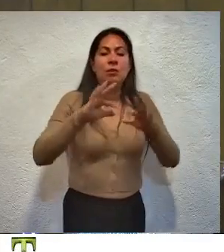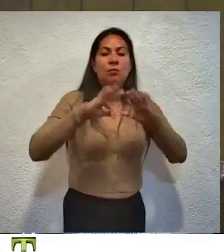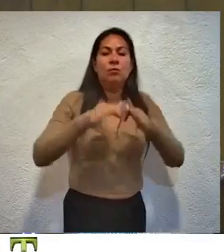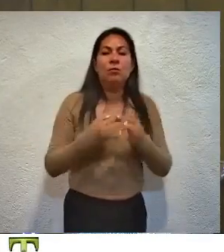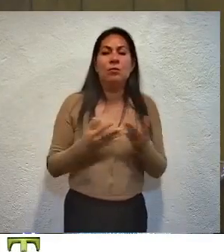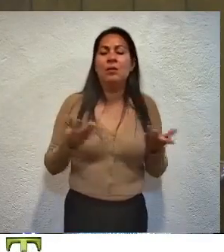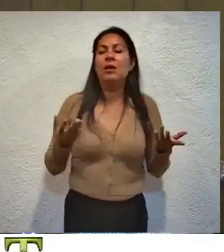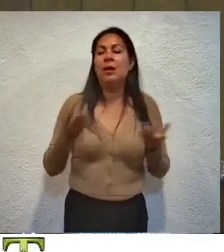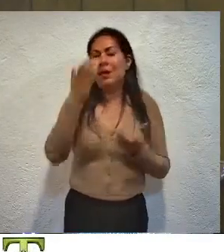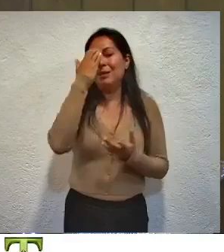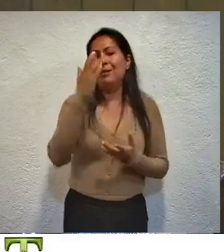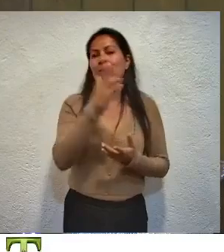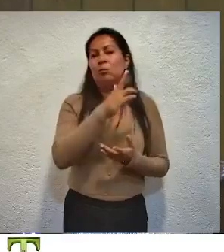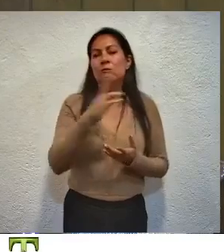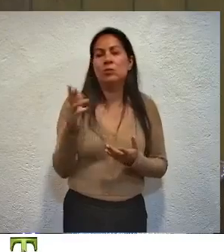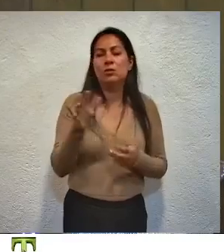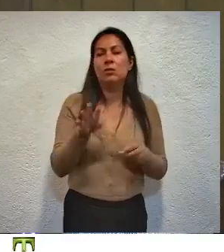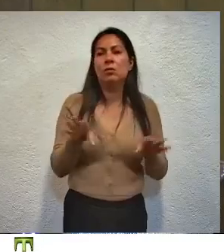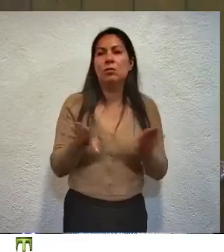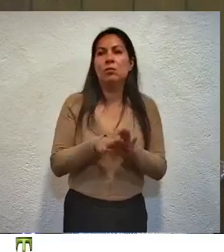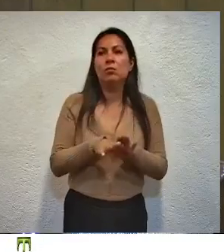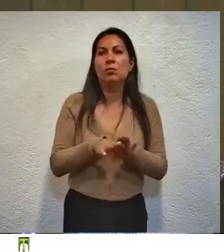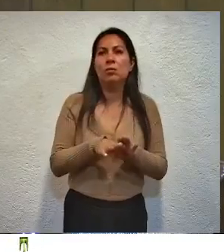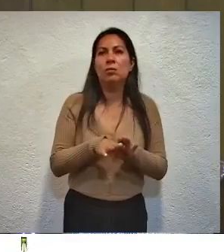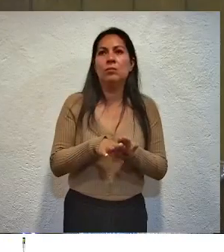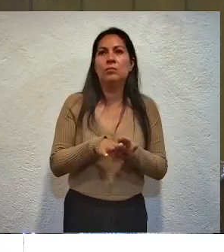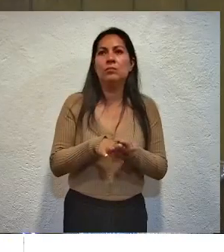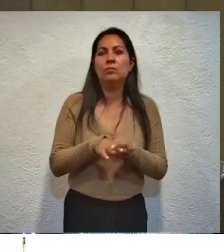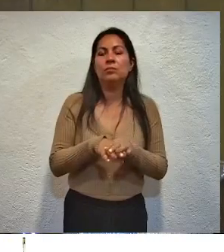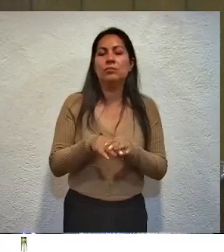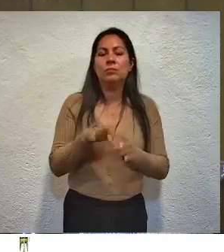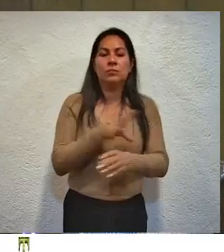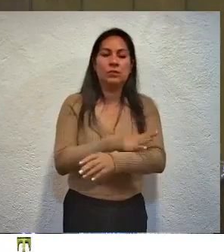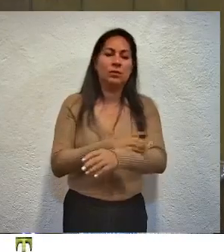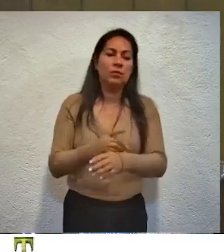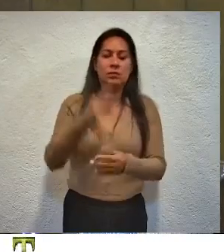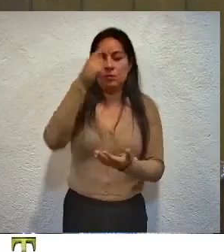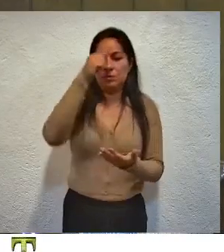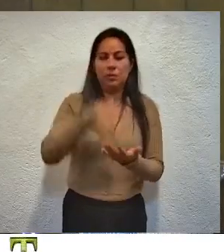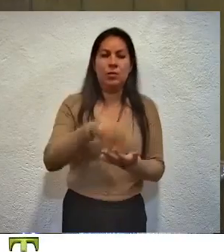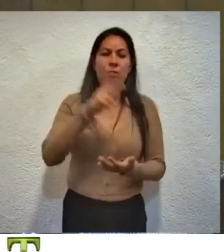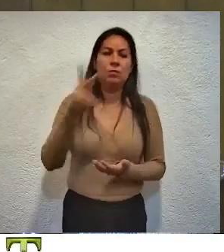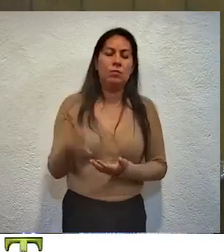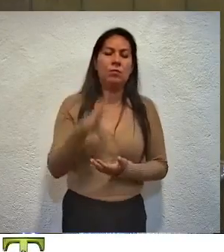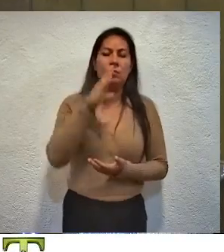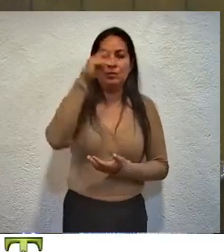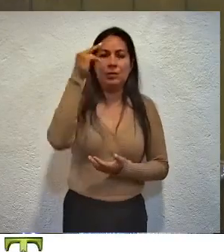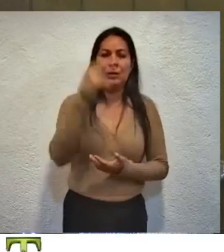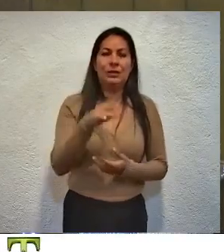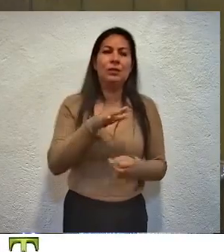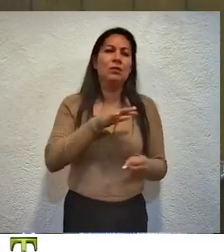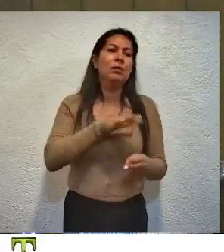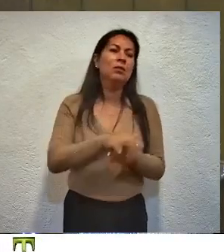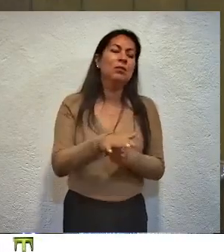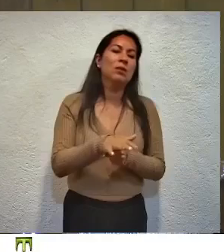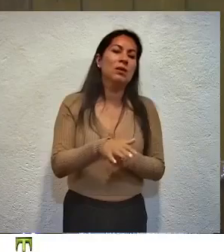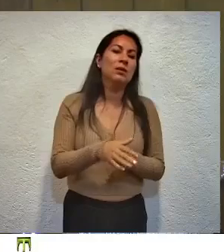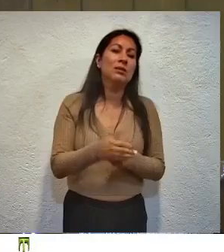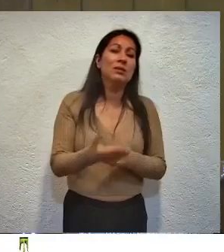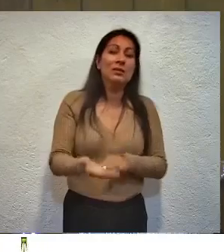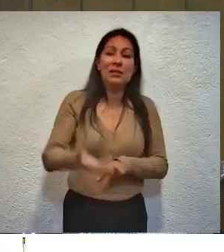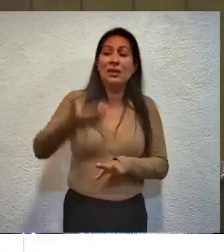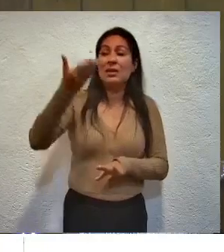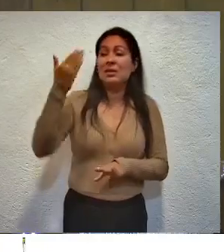es reconocer con una coordinación para el pueblo afromexicano derivado de que desde